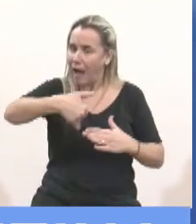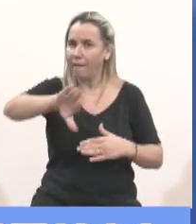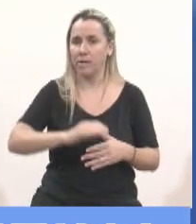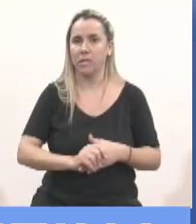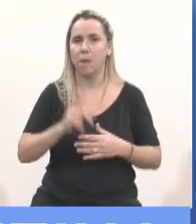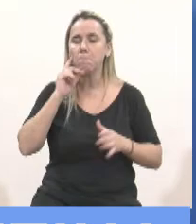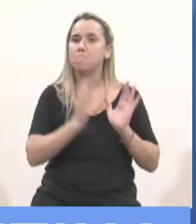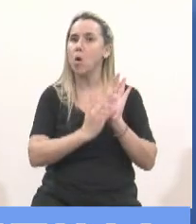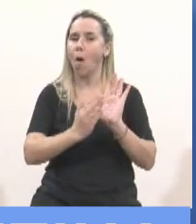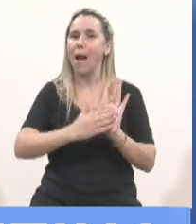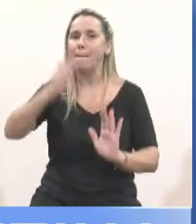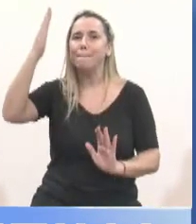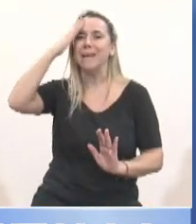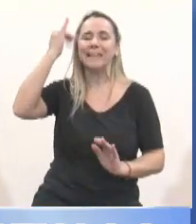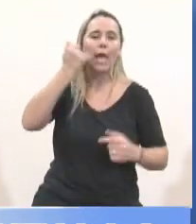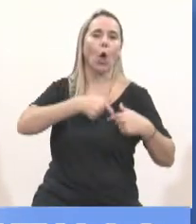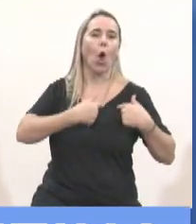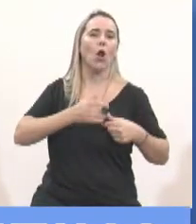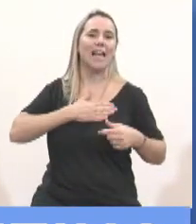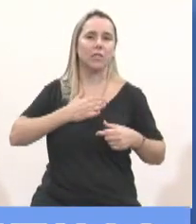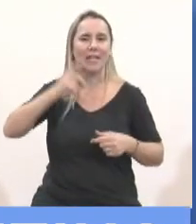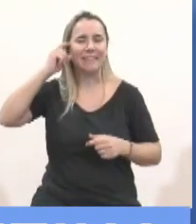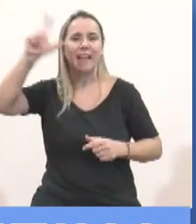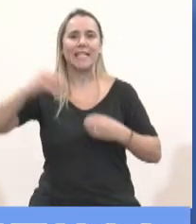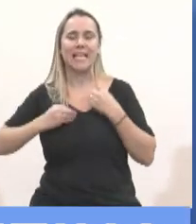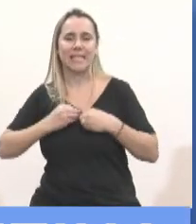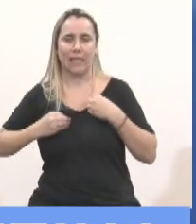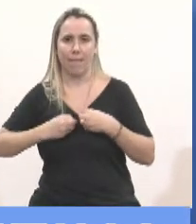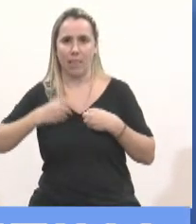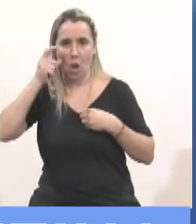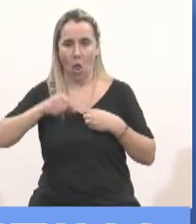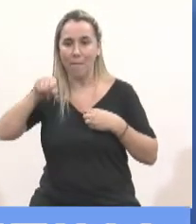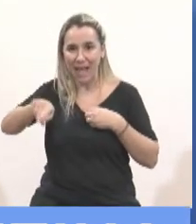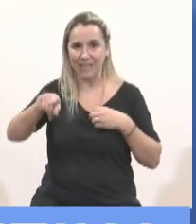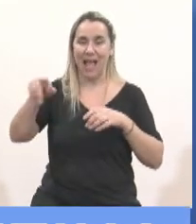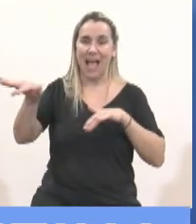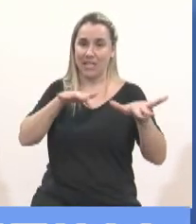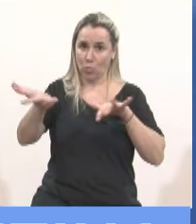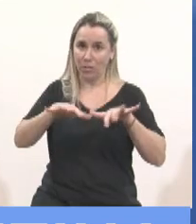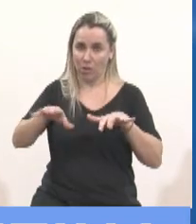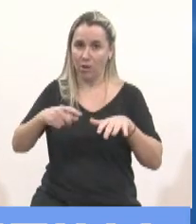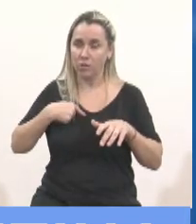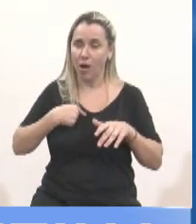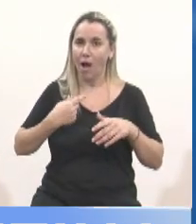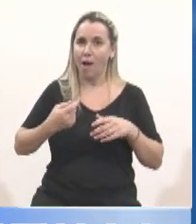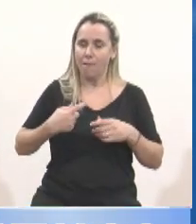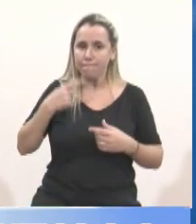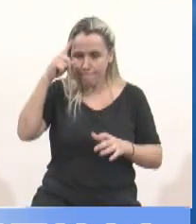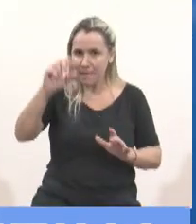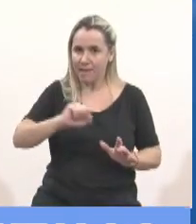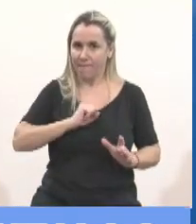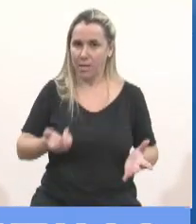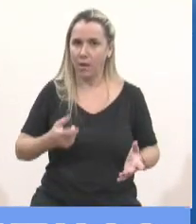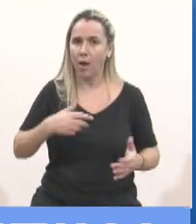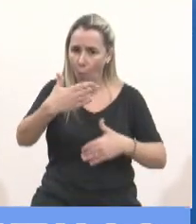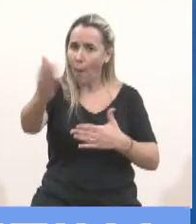a prueba la mente y el corazón del hombre, la inteligencia y el sentimiento del hombre, esta crisis por la que estamos pasando. No, vamos a trabajar para